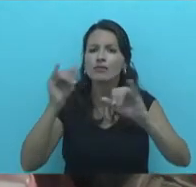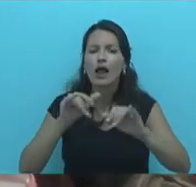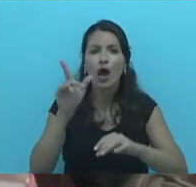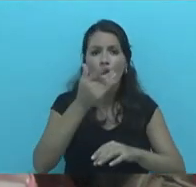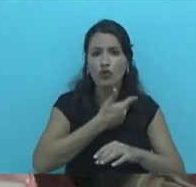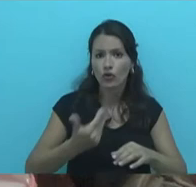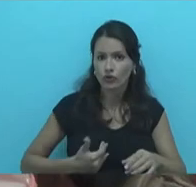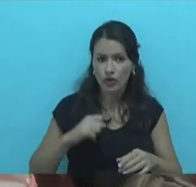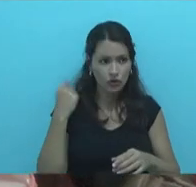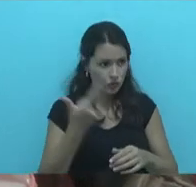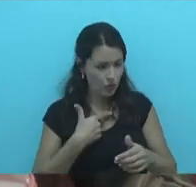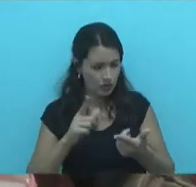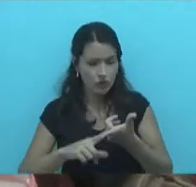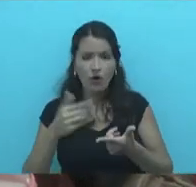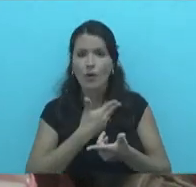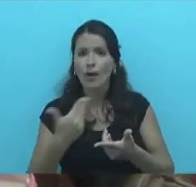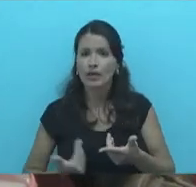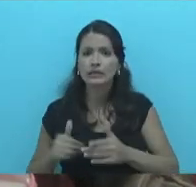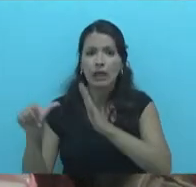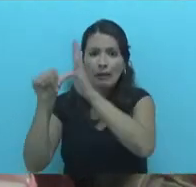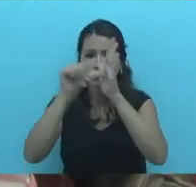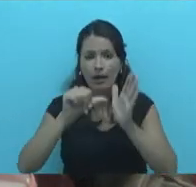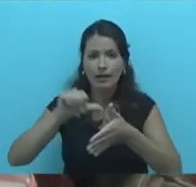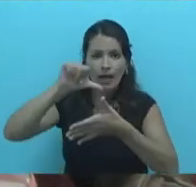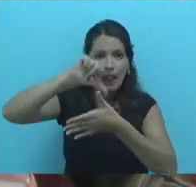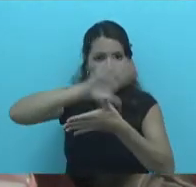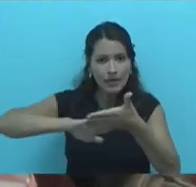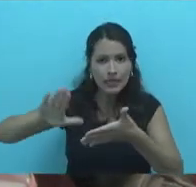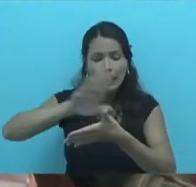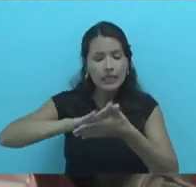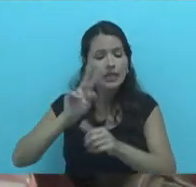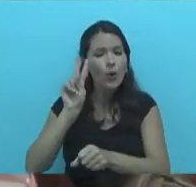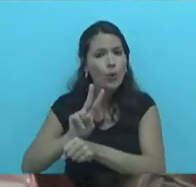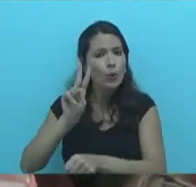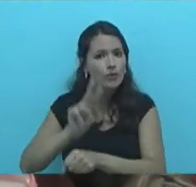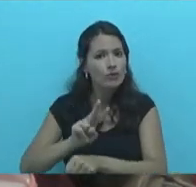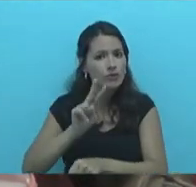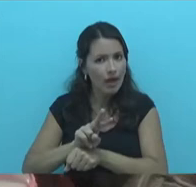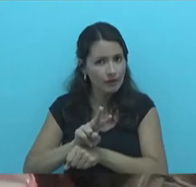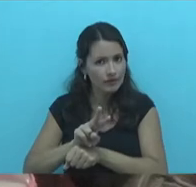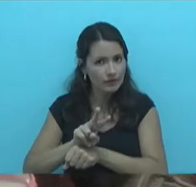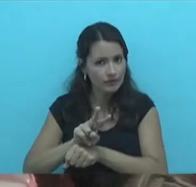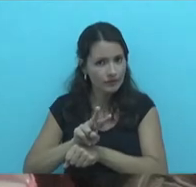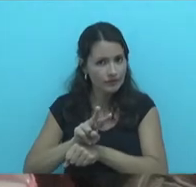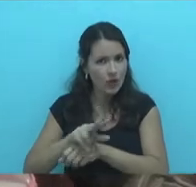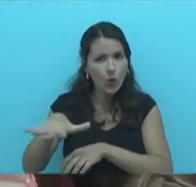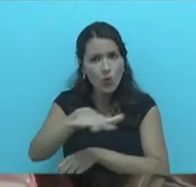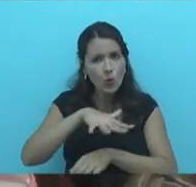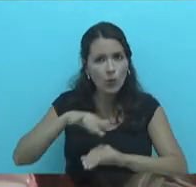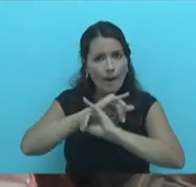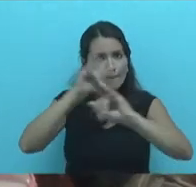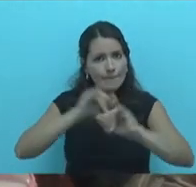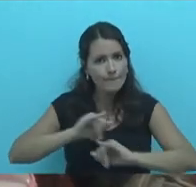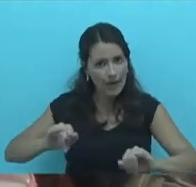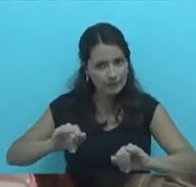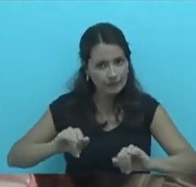que conservemos este espacio hermoso que es América Latina como una tierra de paz y